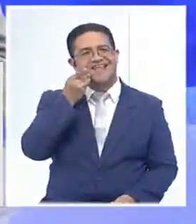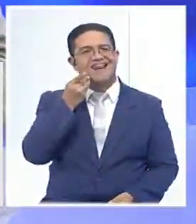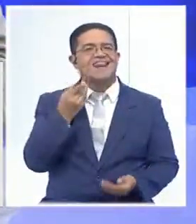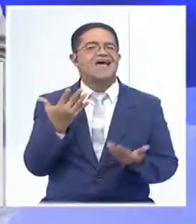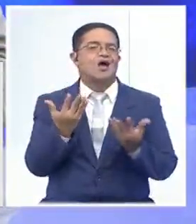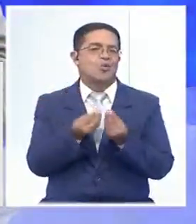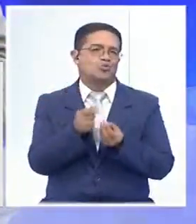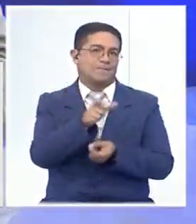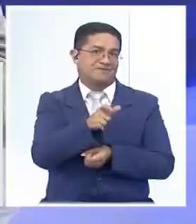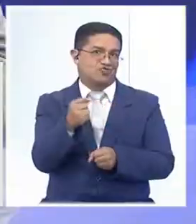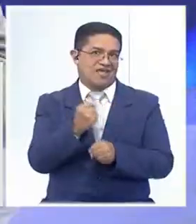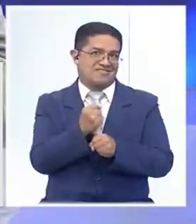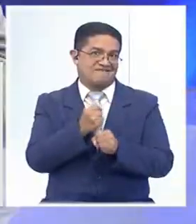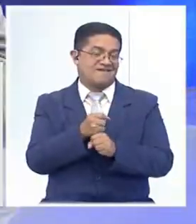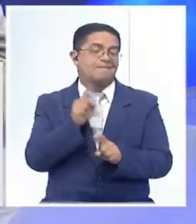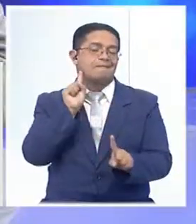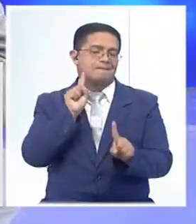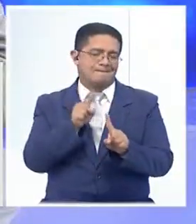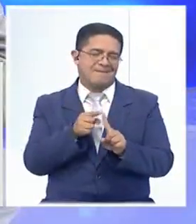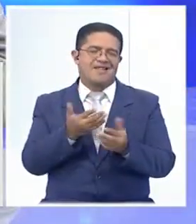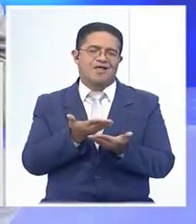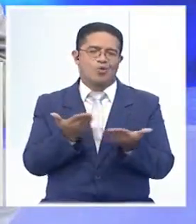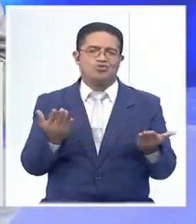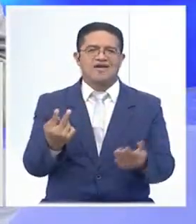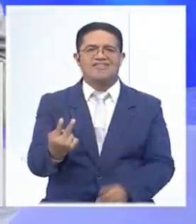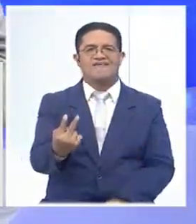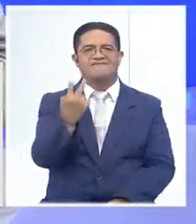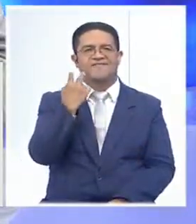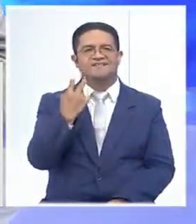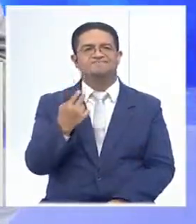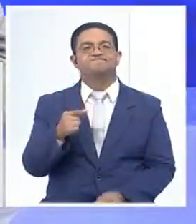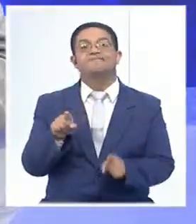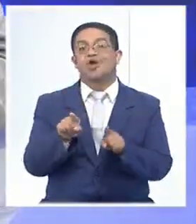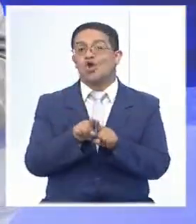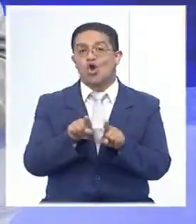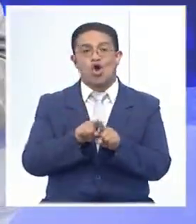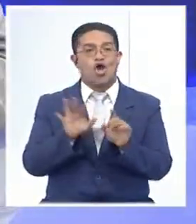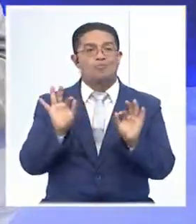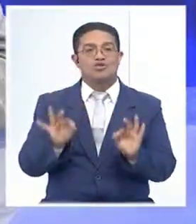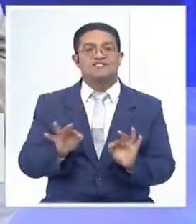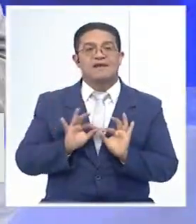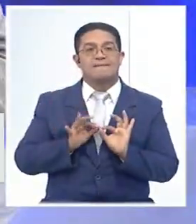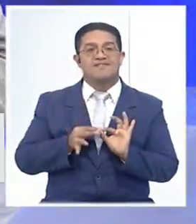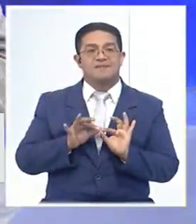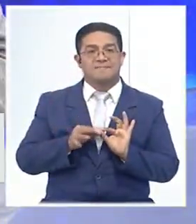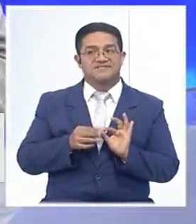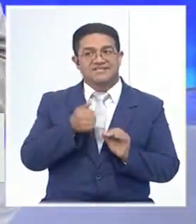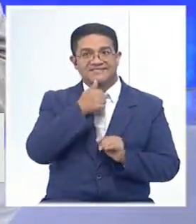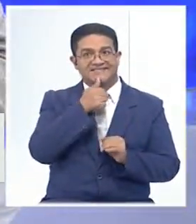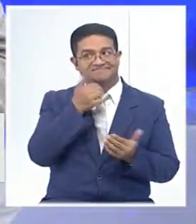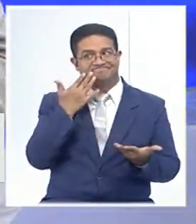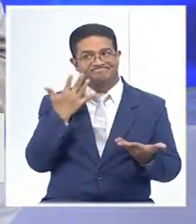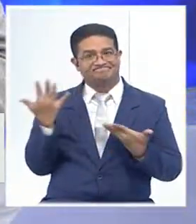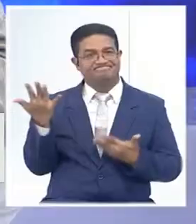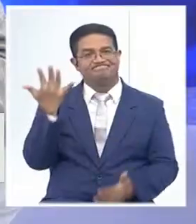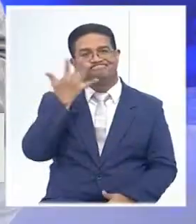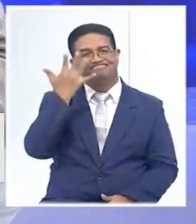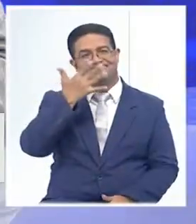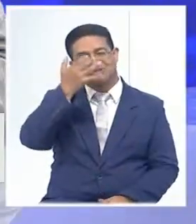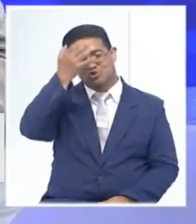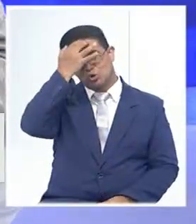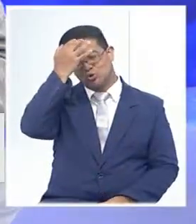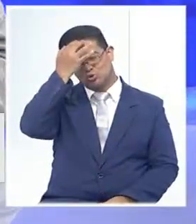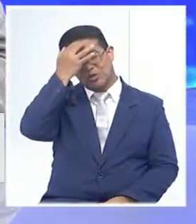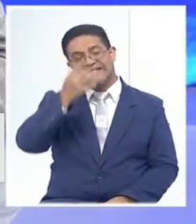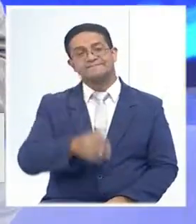y de producción que hace posible que este espacio llegue hasta sus hogares. Como siempre, en interpretación de lengua de señas, nuestro compañero Joshua